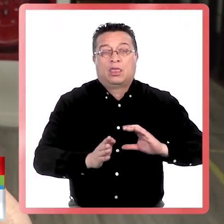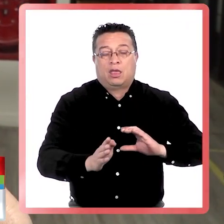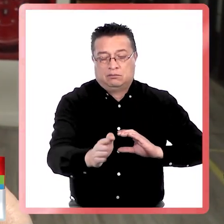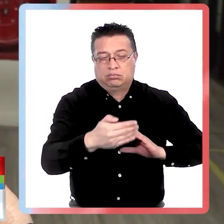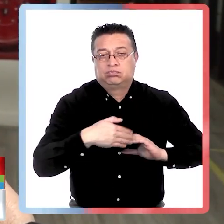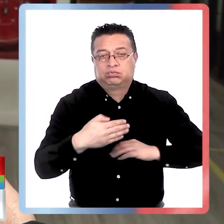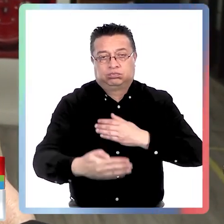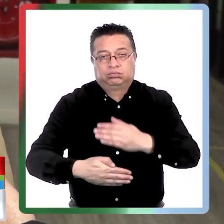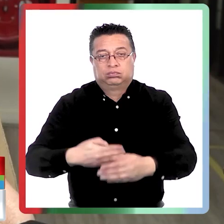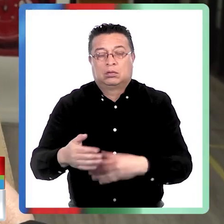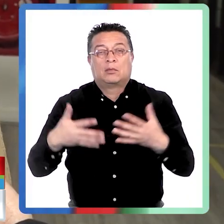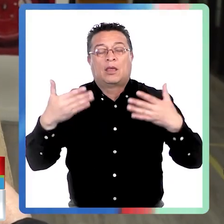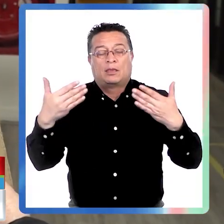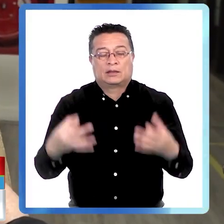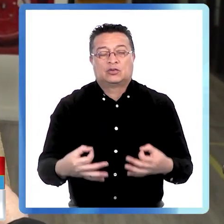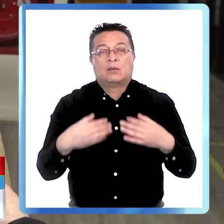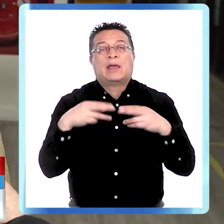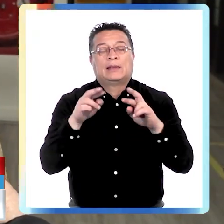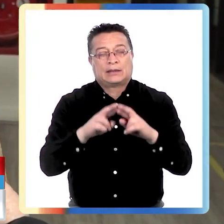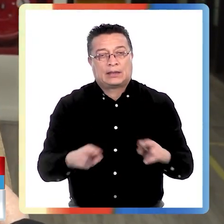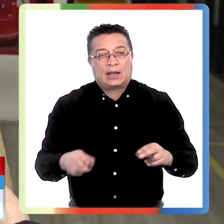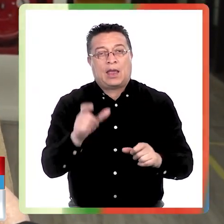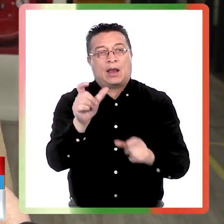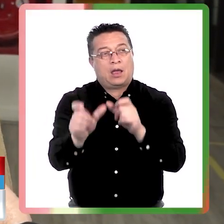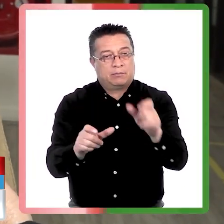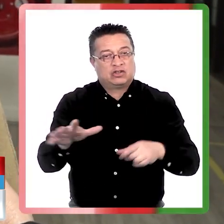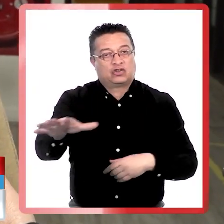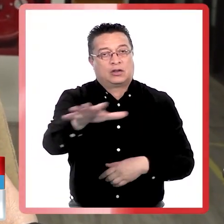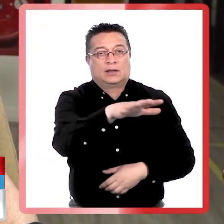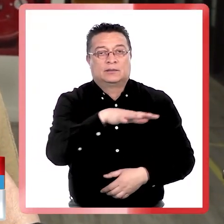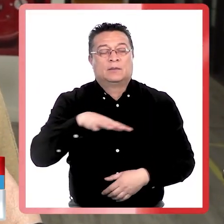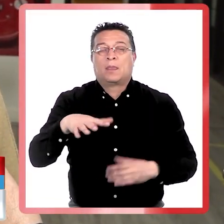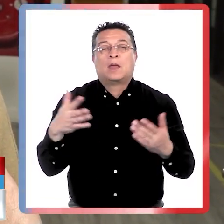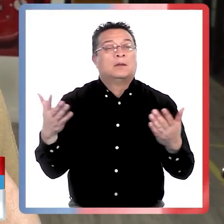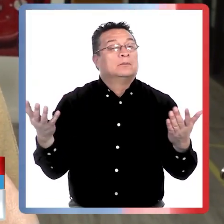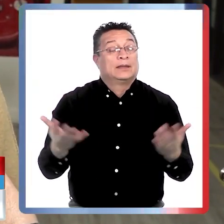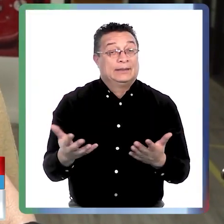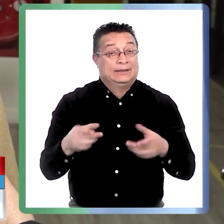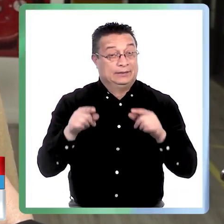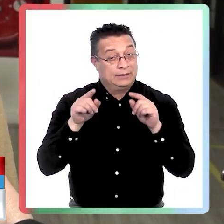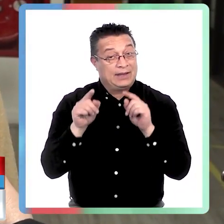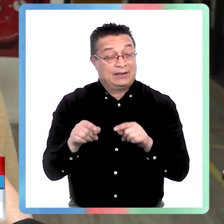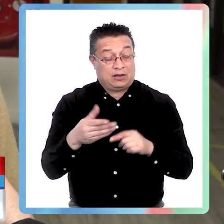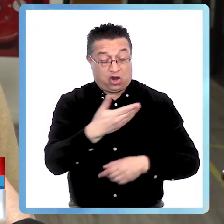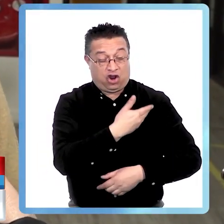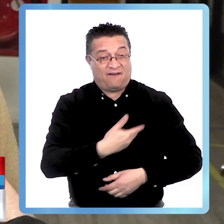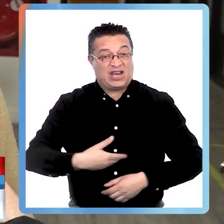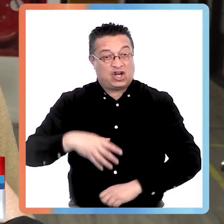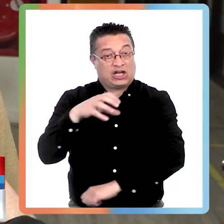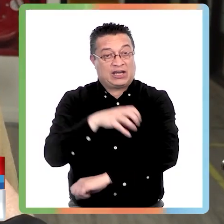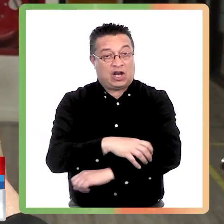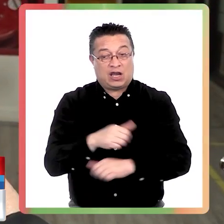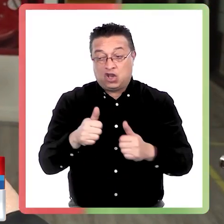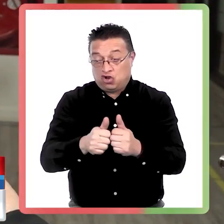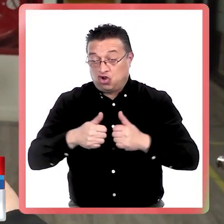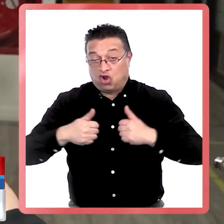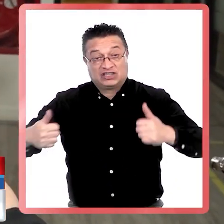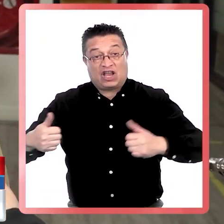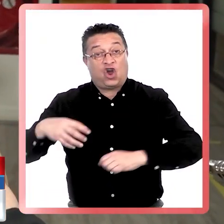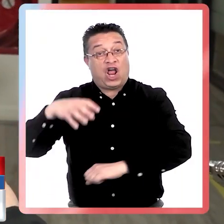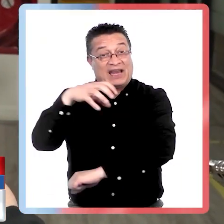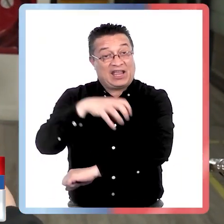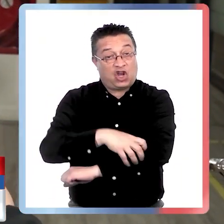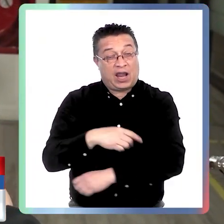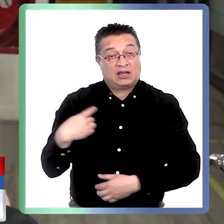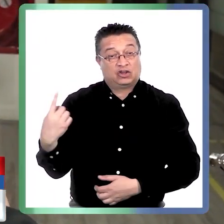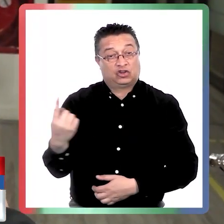que asegurarnos para darle tranquilidad a la ciudadanía de que este gobierno regional y este consejo